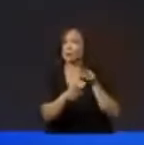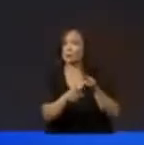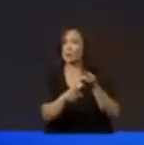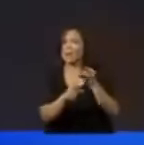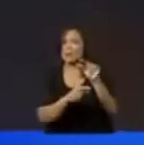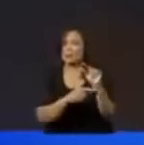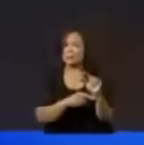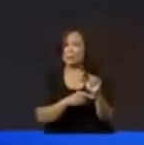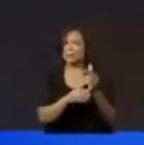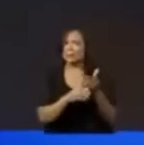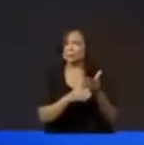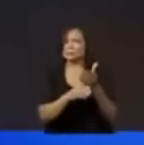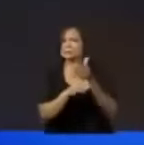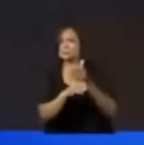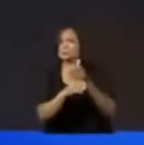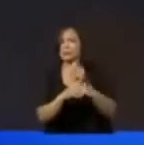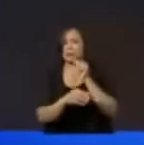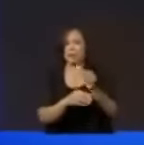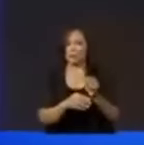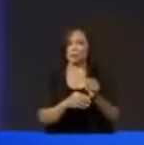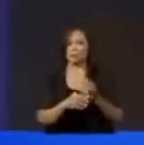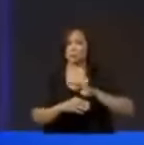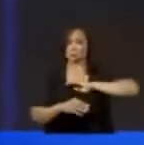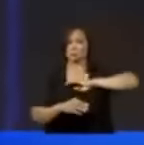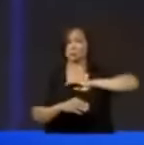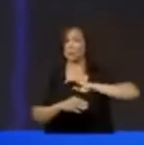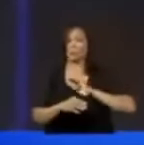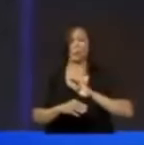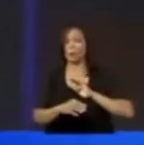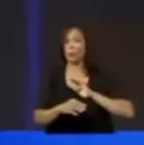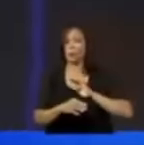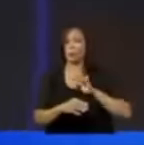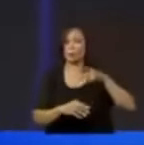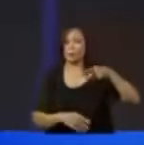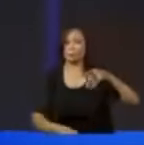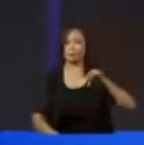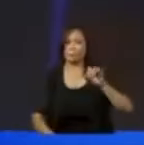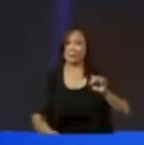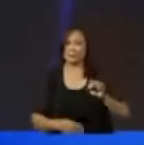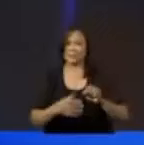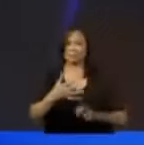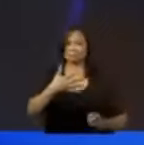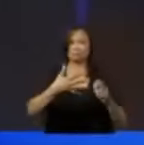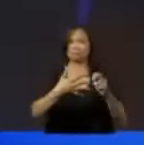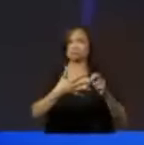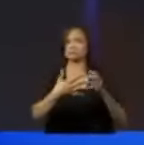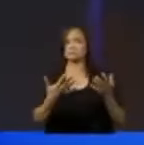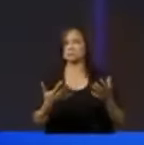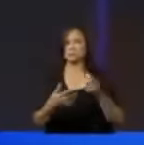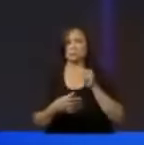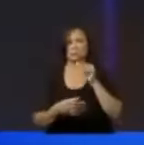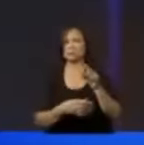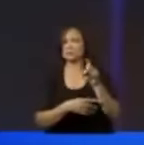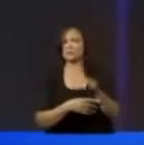el poquito avance, que no debemos conformarnos en la prueba que hemos mencionado acá, no se debe a un